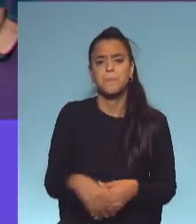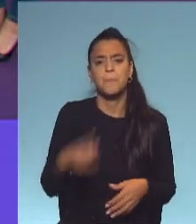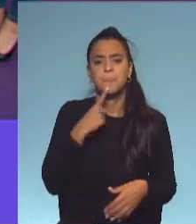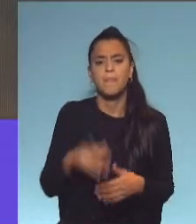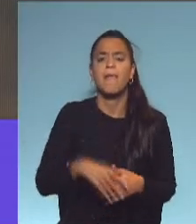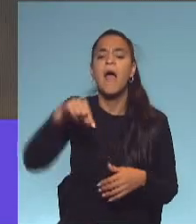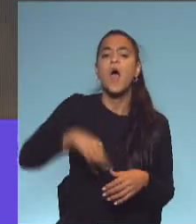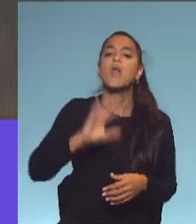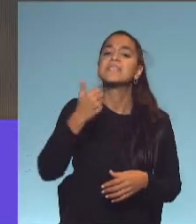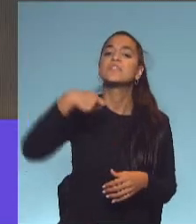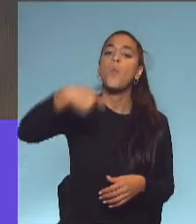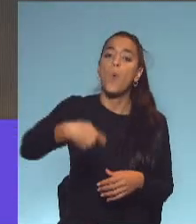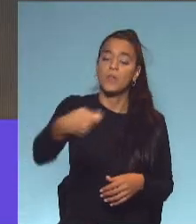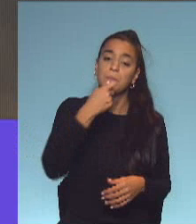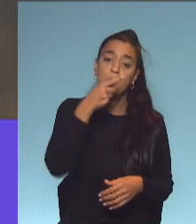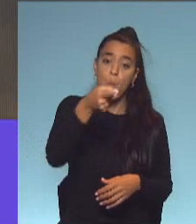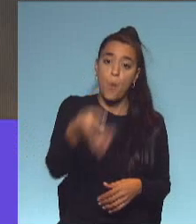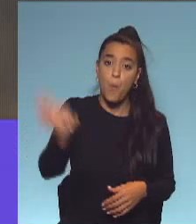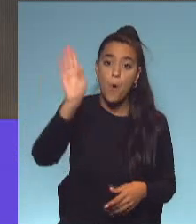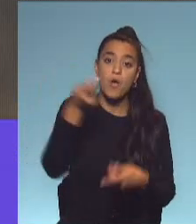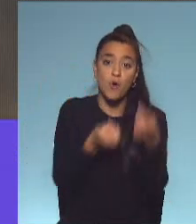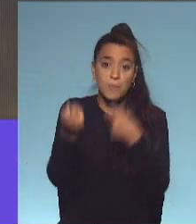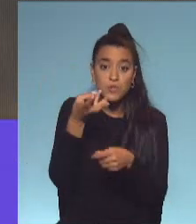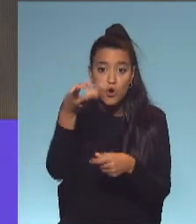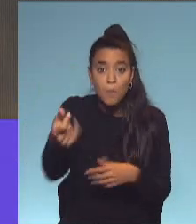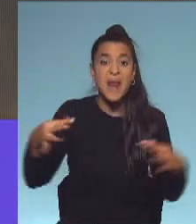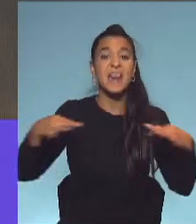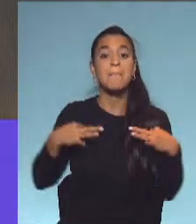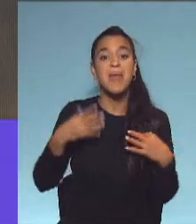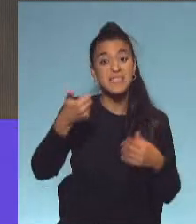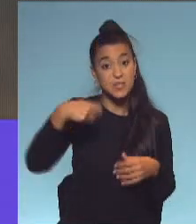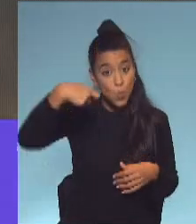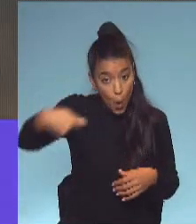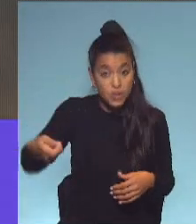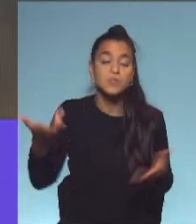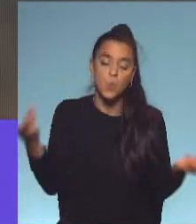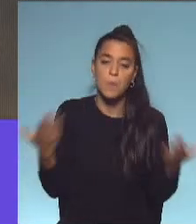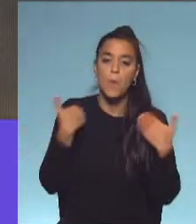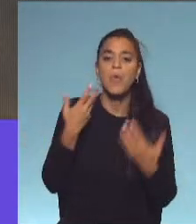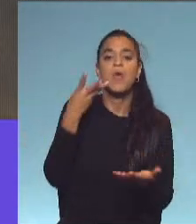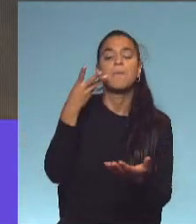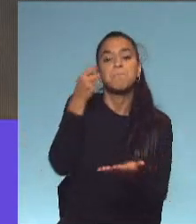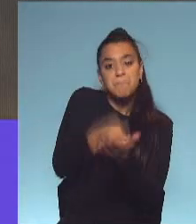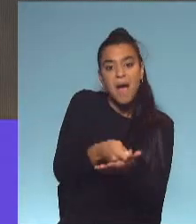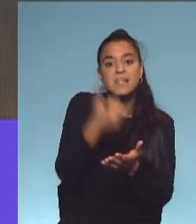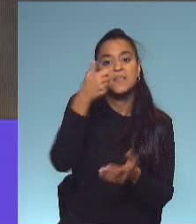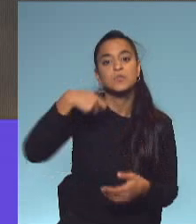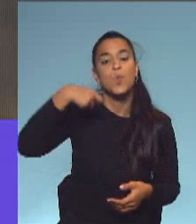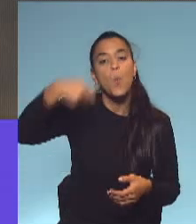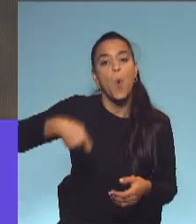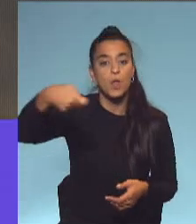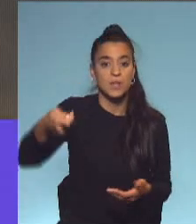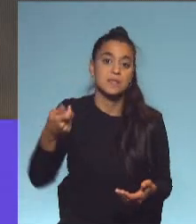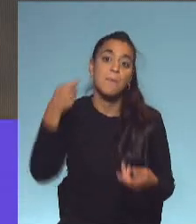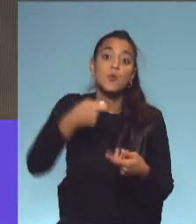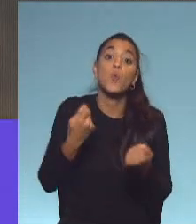había escuchado. Ahora 6, así como vos vas a un comercio y te compras una remera en 6 cuotas, pudieron pagar en 6 cuotas entonces el aporte